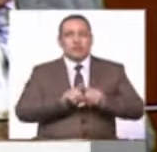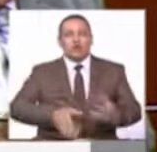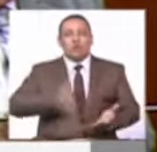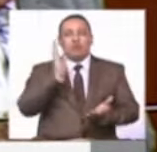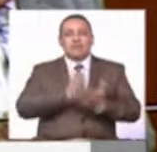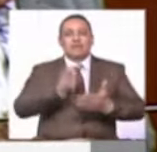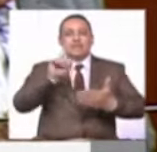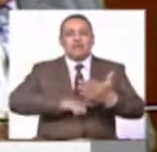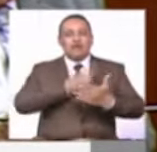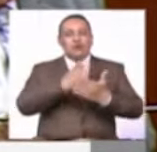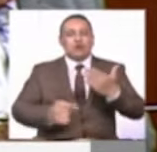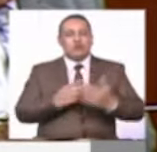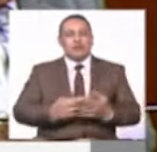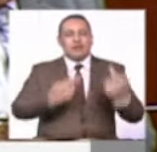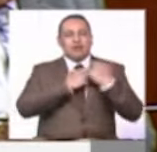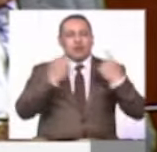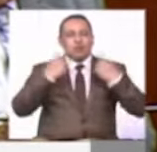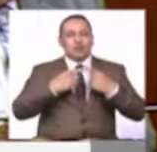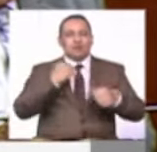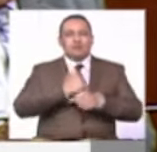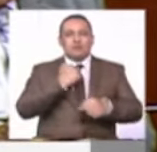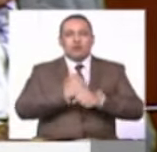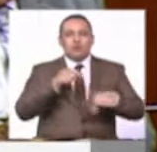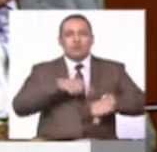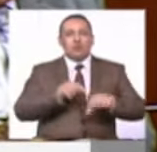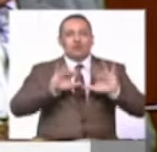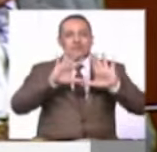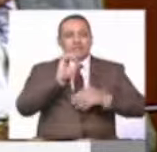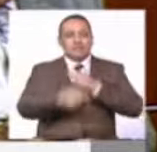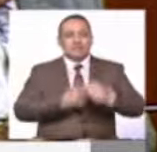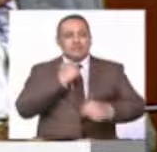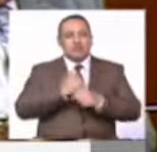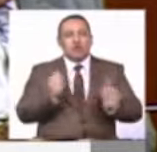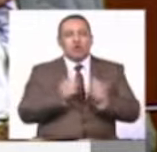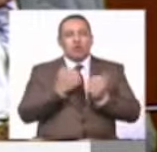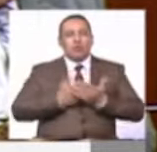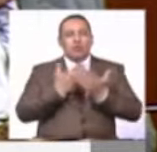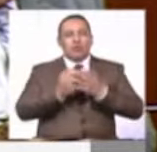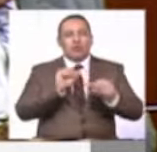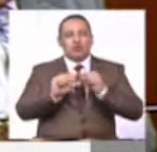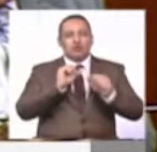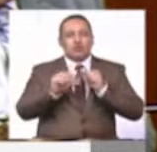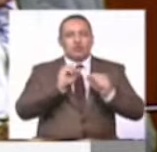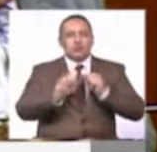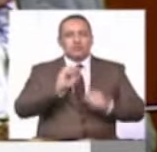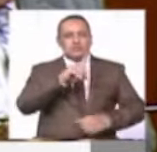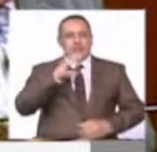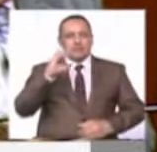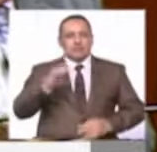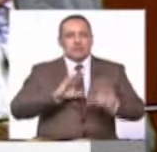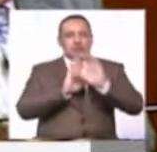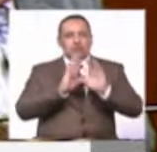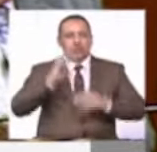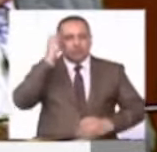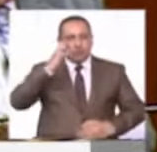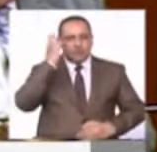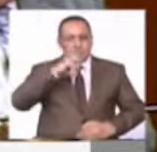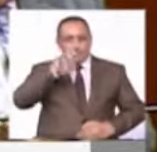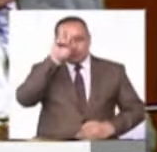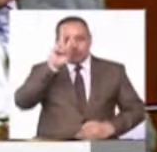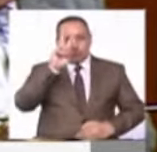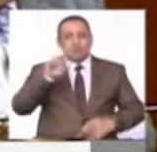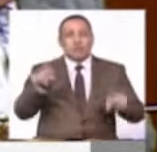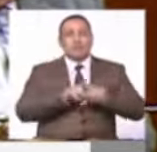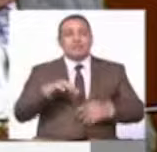inhabilitación en ejercicio de toda función pública por el lapso de 10 años conforme lo establece el artículo 100 de la constitución política peruana